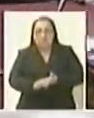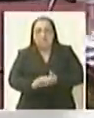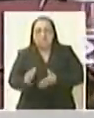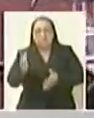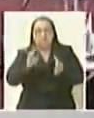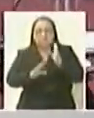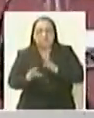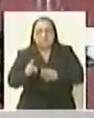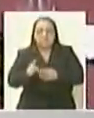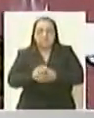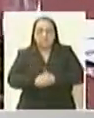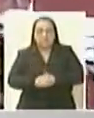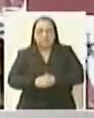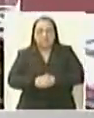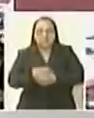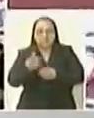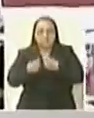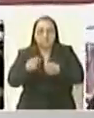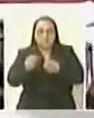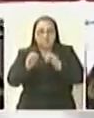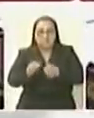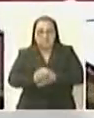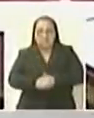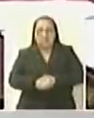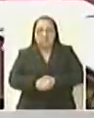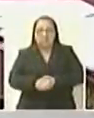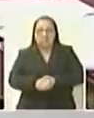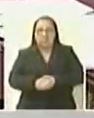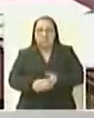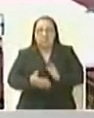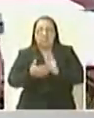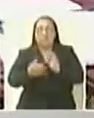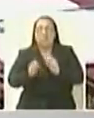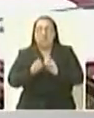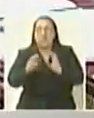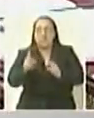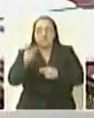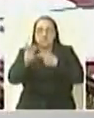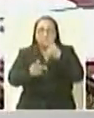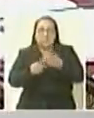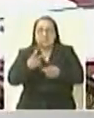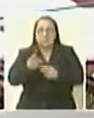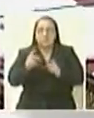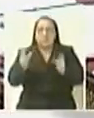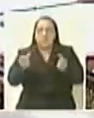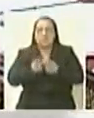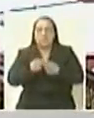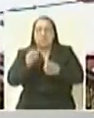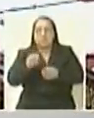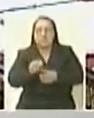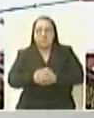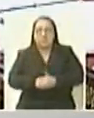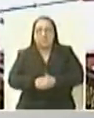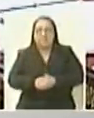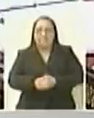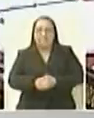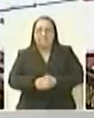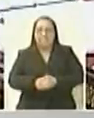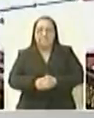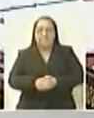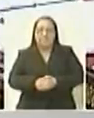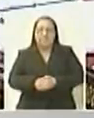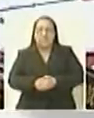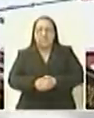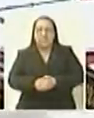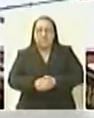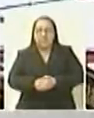interesados en investigar y que se aclaren es justamente dar muestras claras Y la visita de la comisión en pleno y los equipos de trabajo